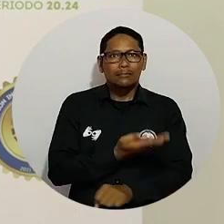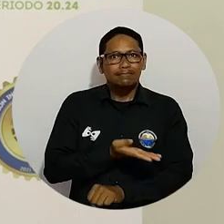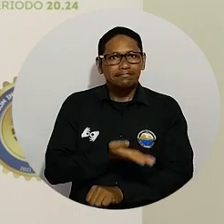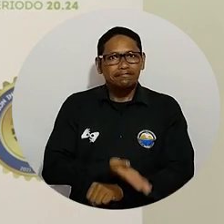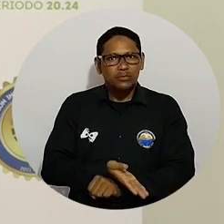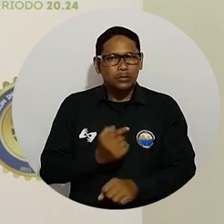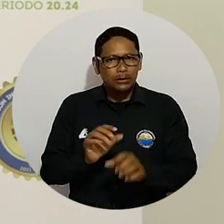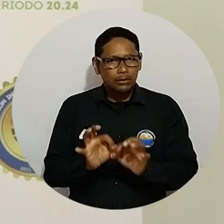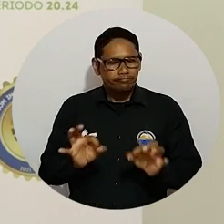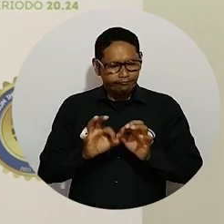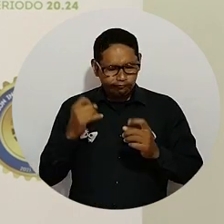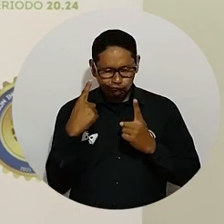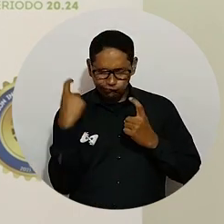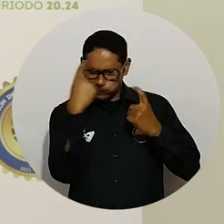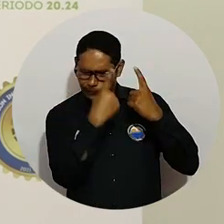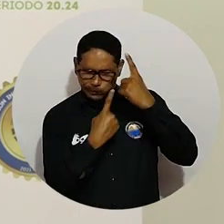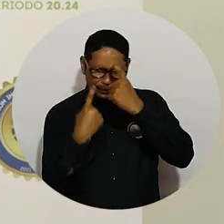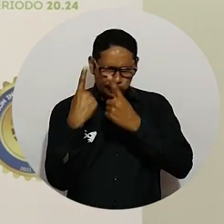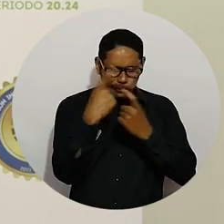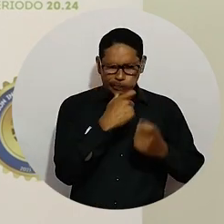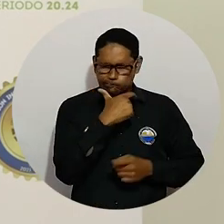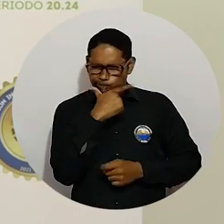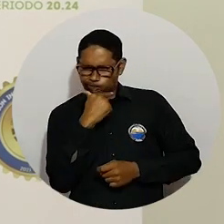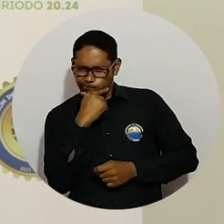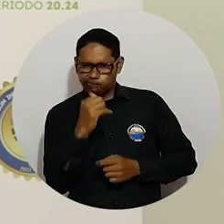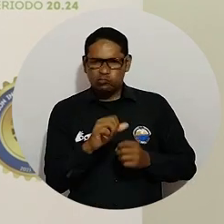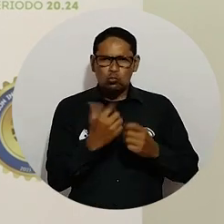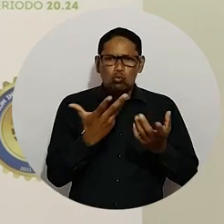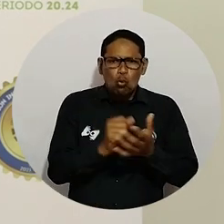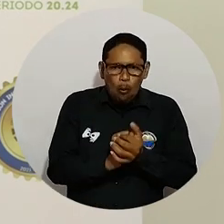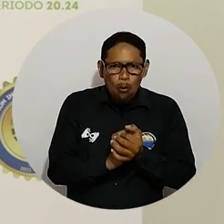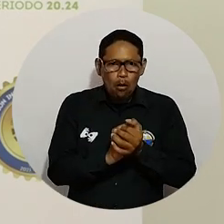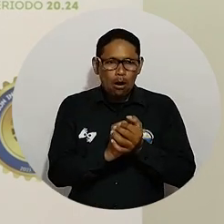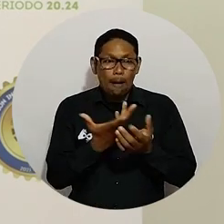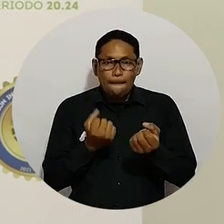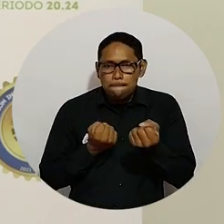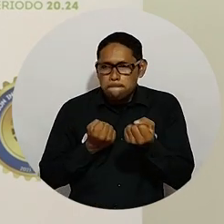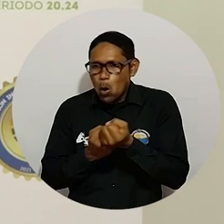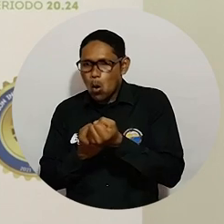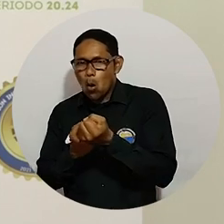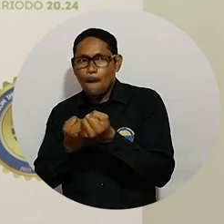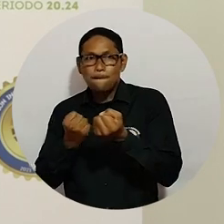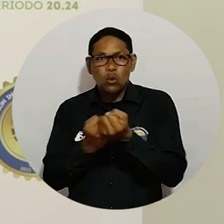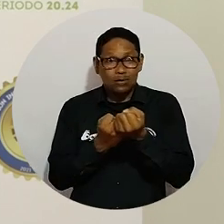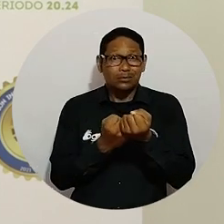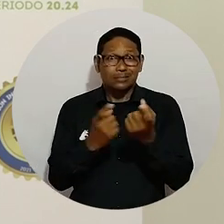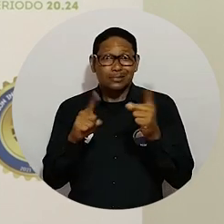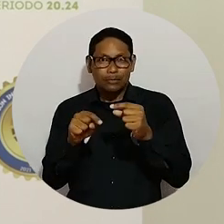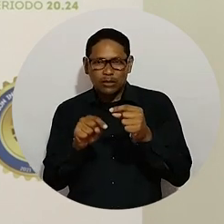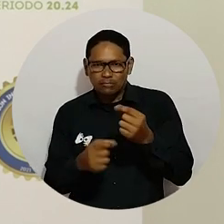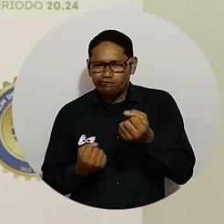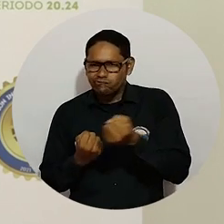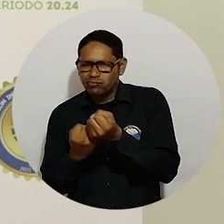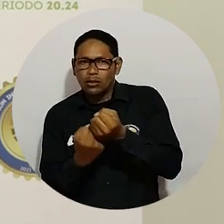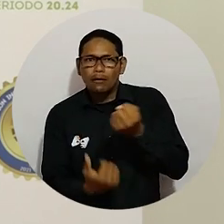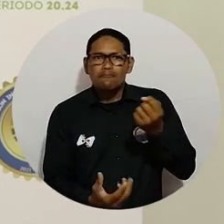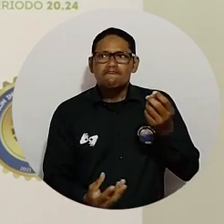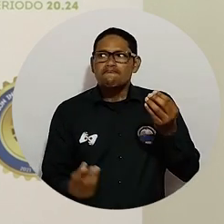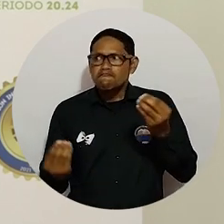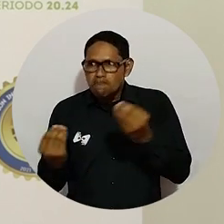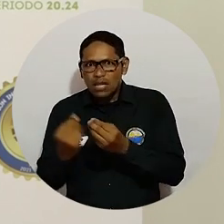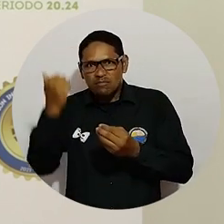propuesta, estudiar las posibilidades de implementar o de impulsar, además de esto,